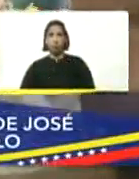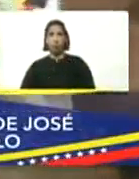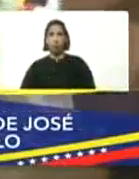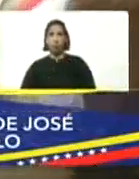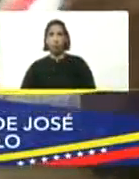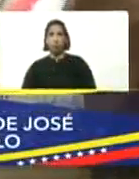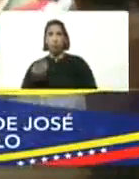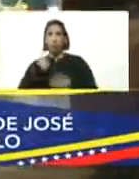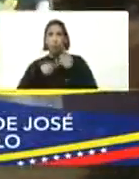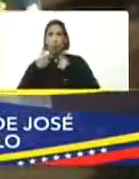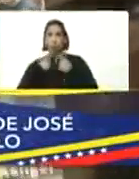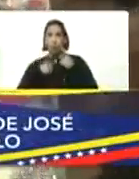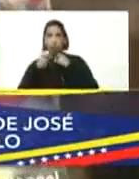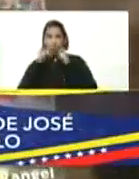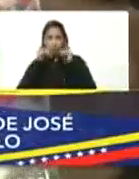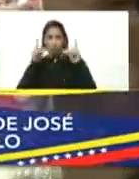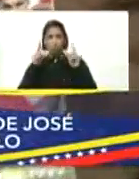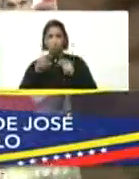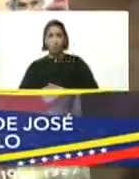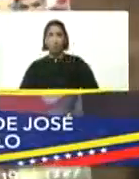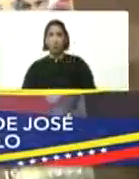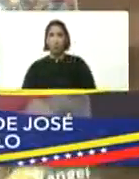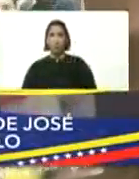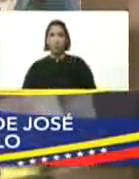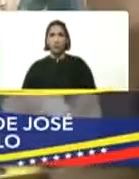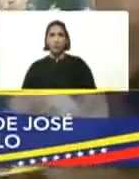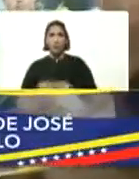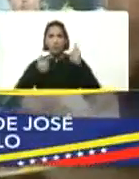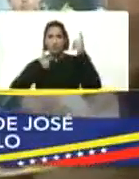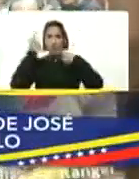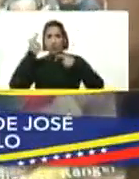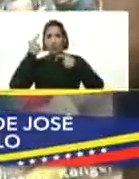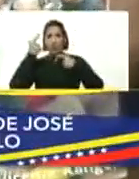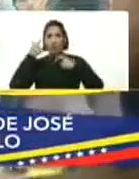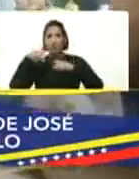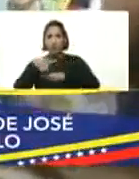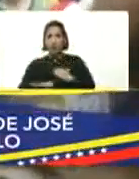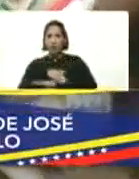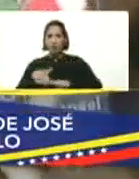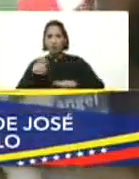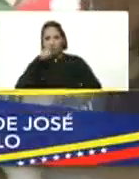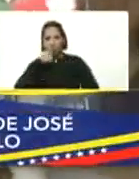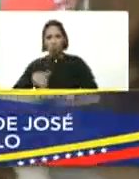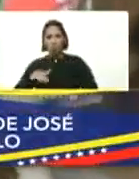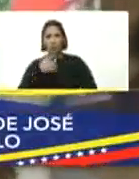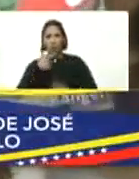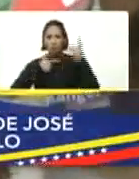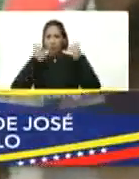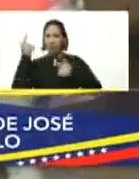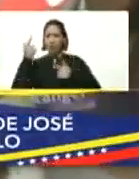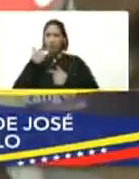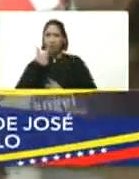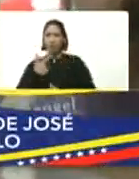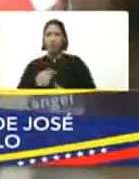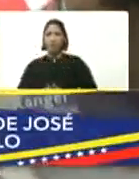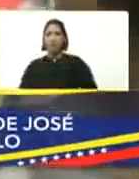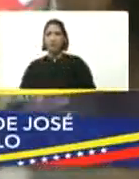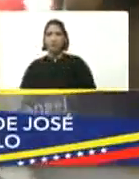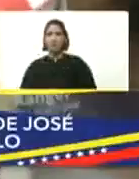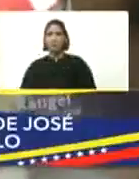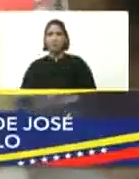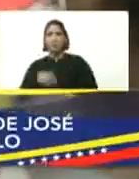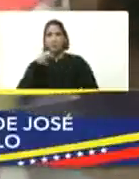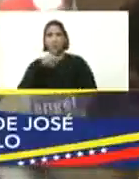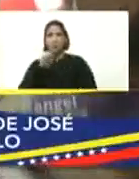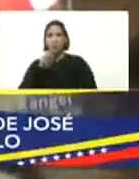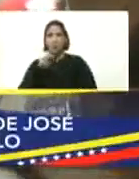colorido, impresionante. El Chávez de la calle, el Chávez pueblo. Ese Chávez que dice Pepe,